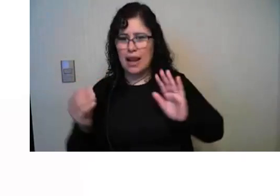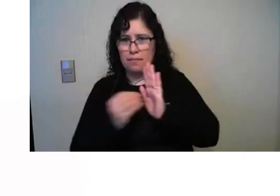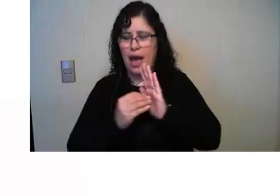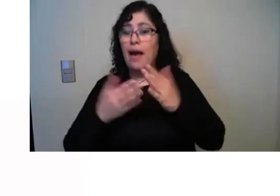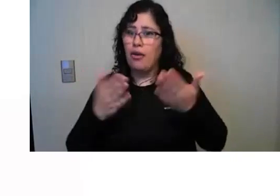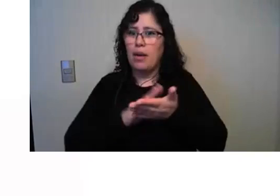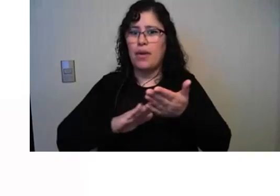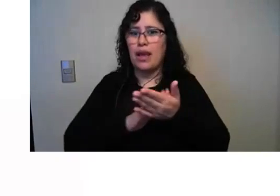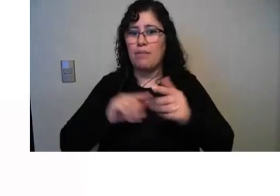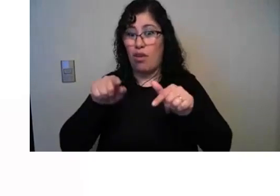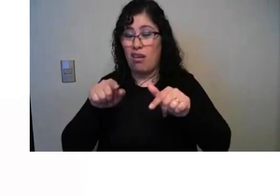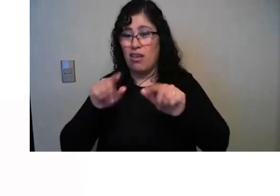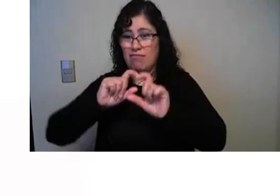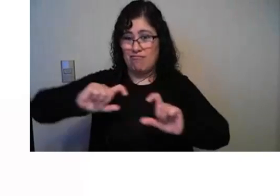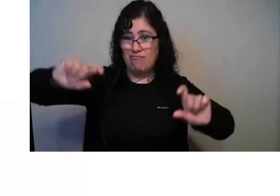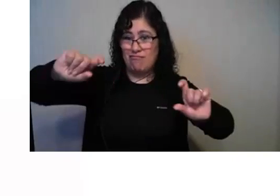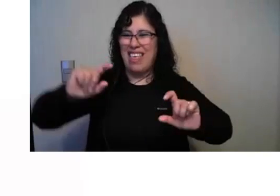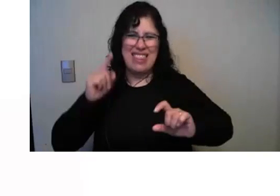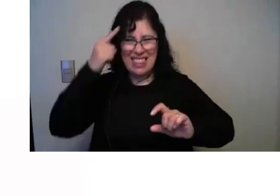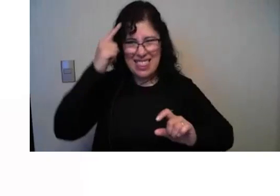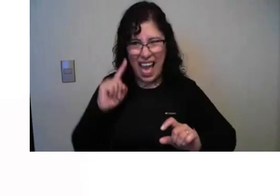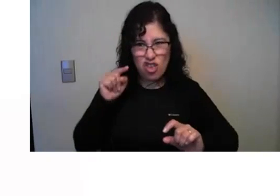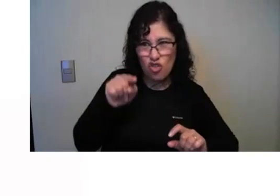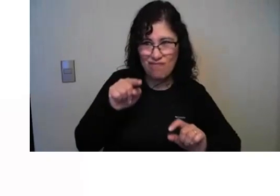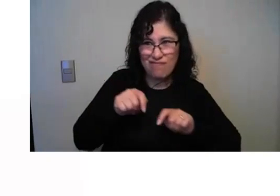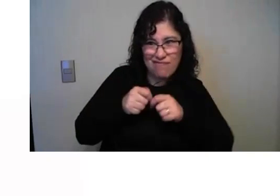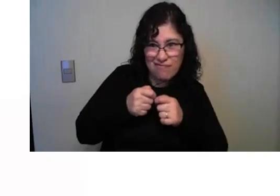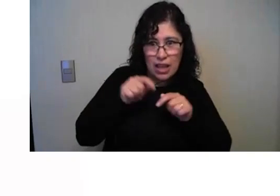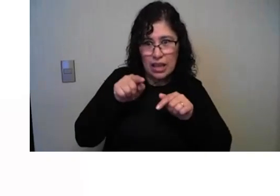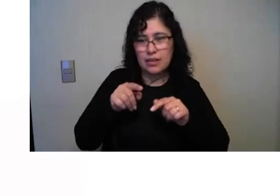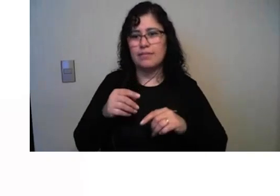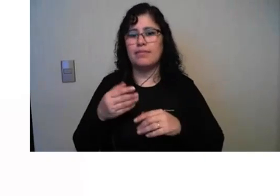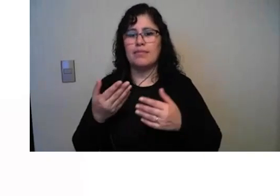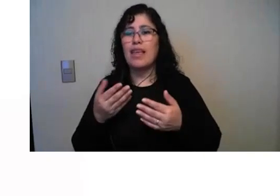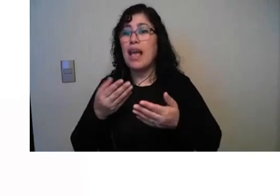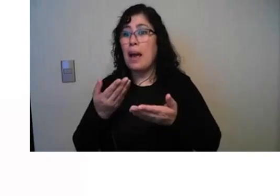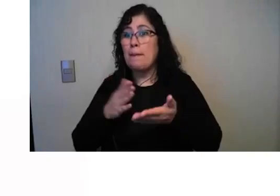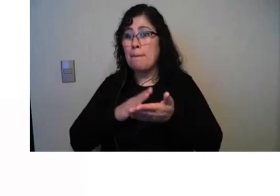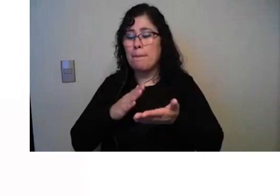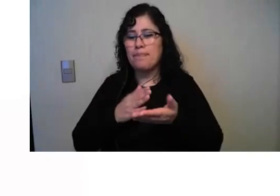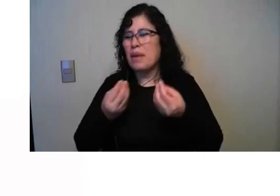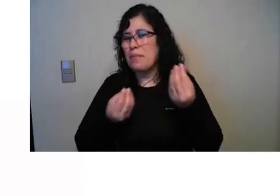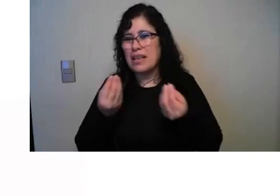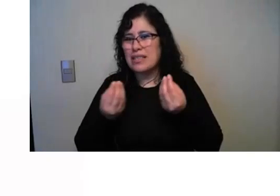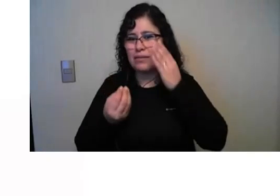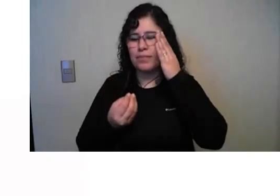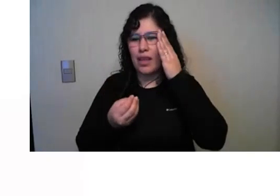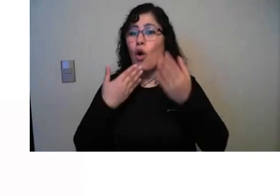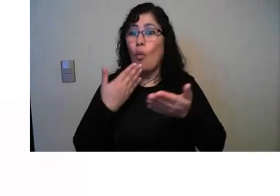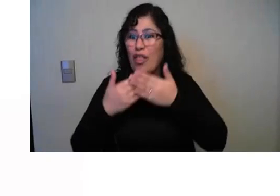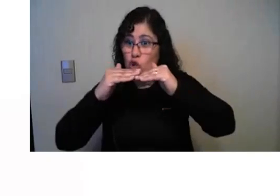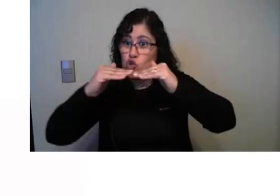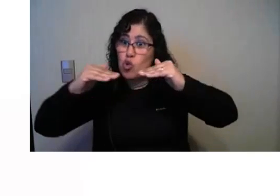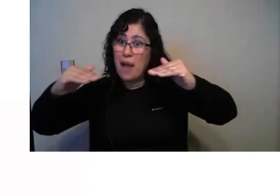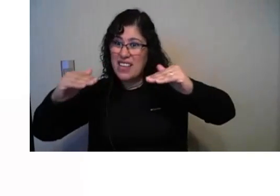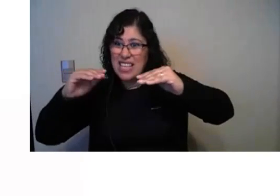cordón anterior y parte del lateral, que es muy superficial, lo que se va a ver afectado son los axones sacros y lumbares, pero no